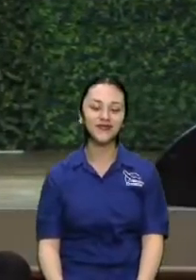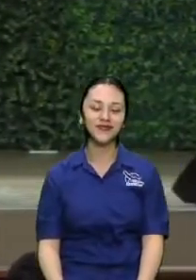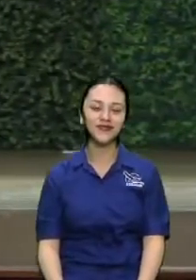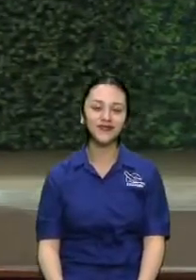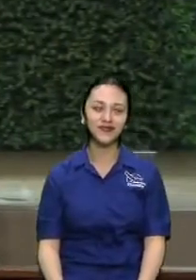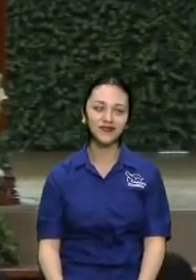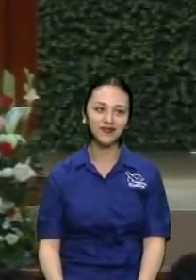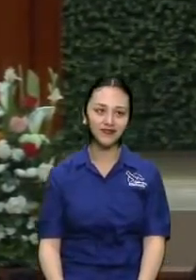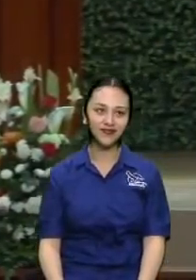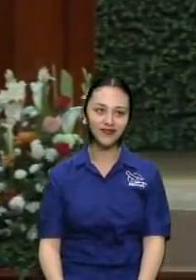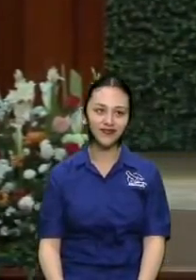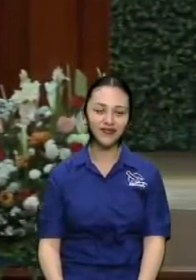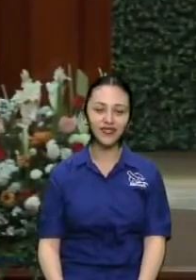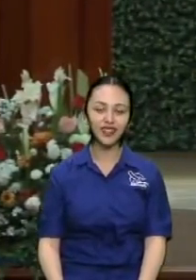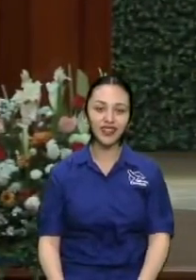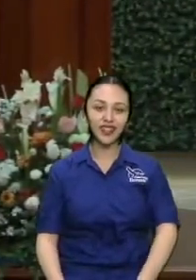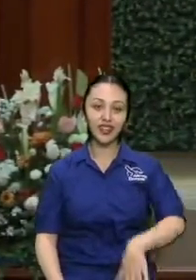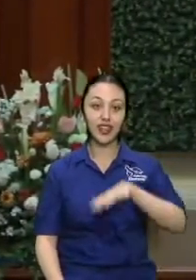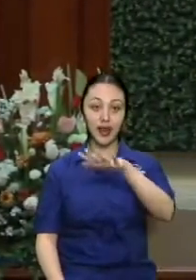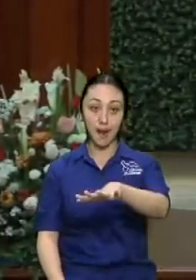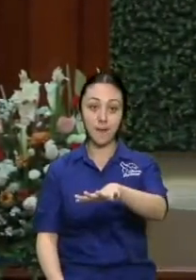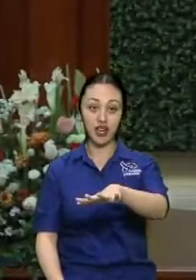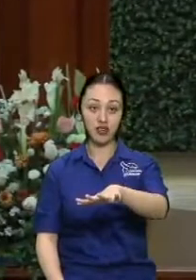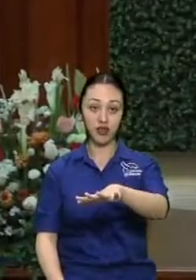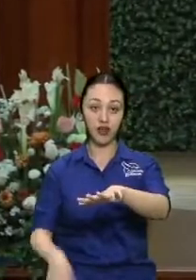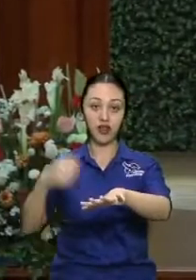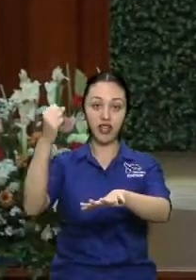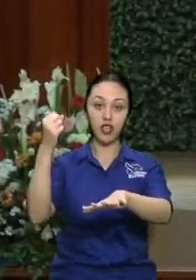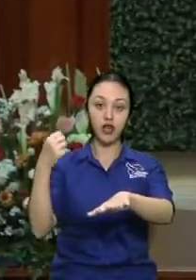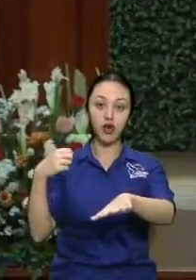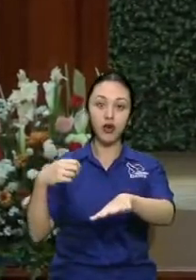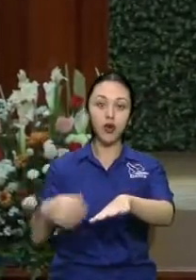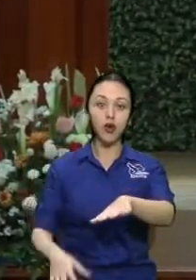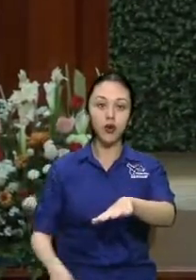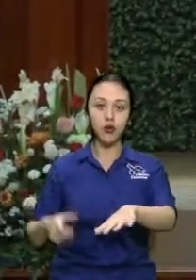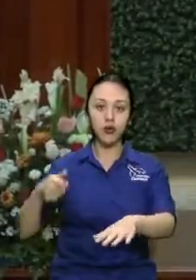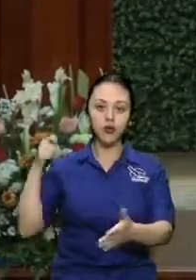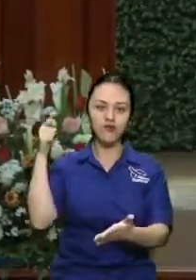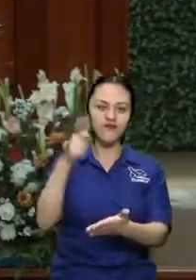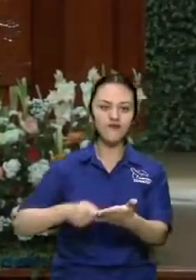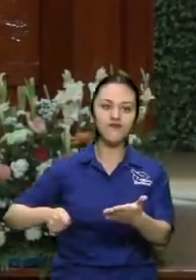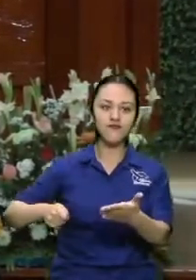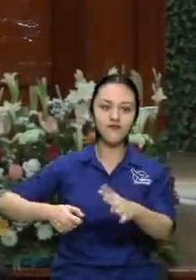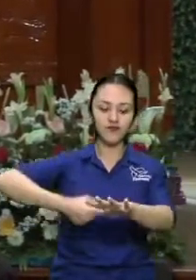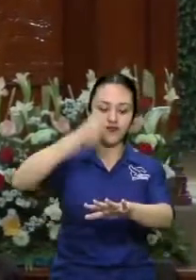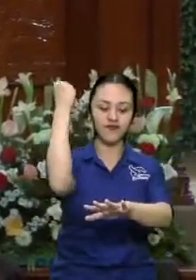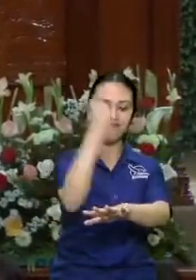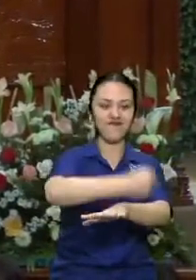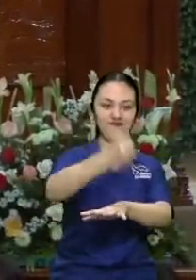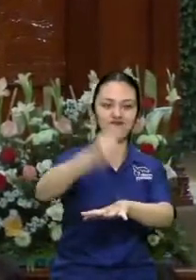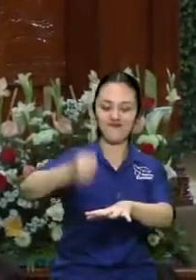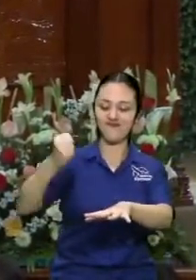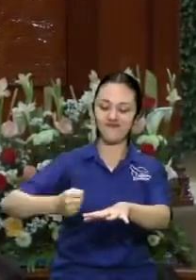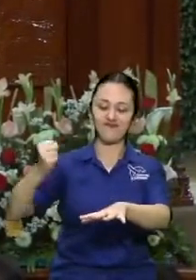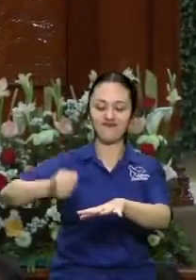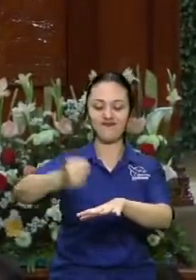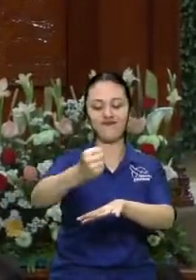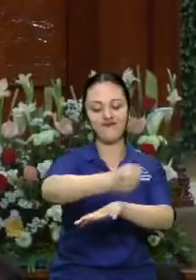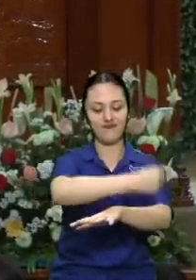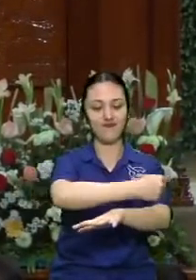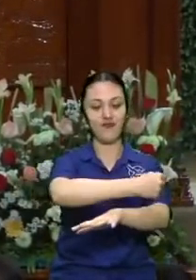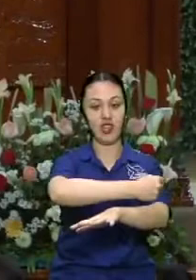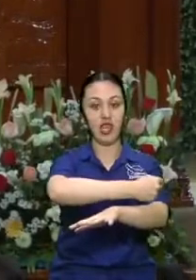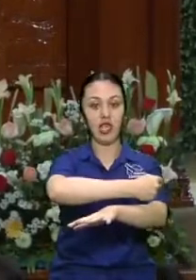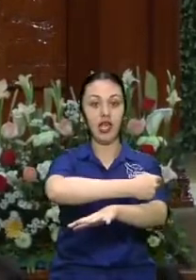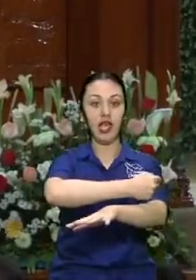De ida y de vuelta. Ya que no se movió, yo creo que no se movió del miedo, no de valiente, sino del miedo, se